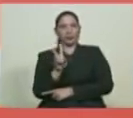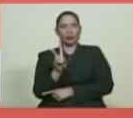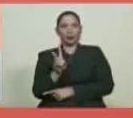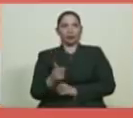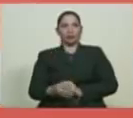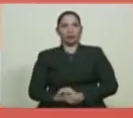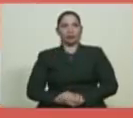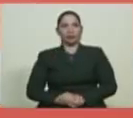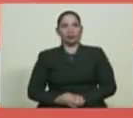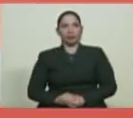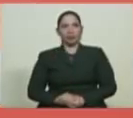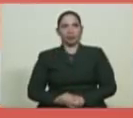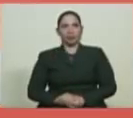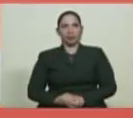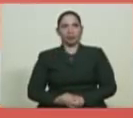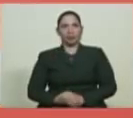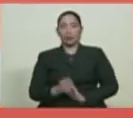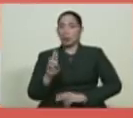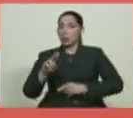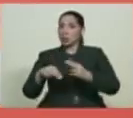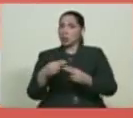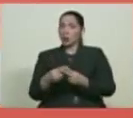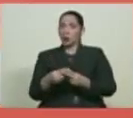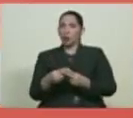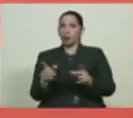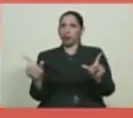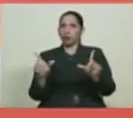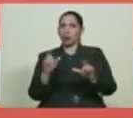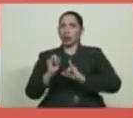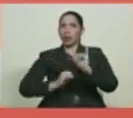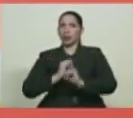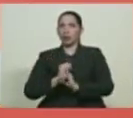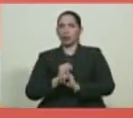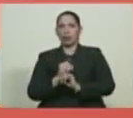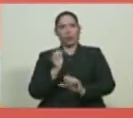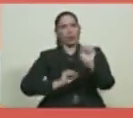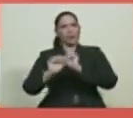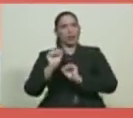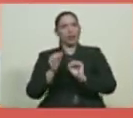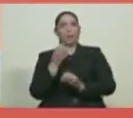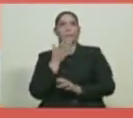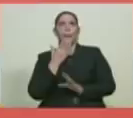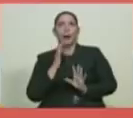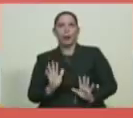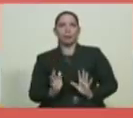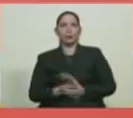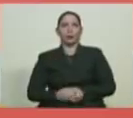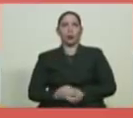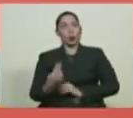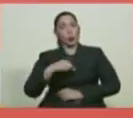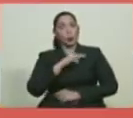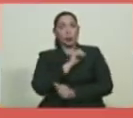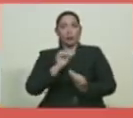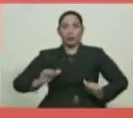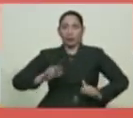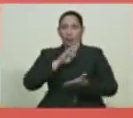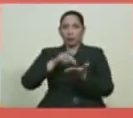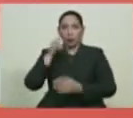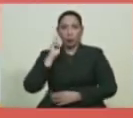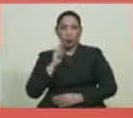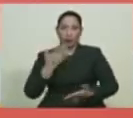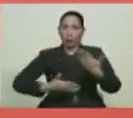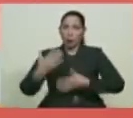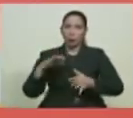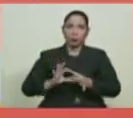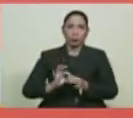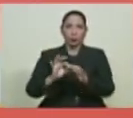Venezuela. Claro, ningún medio de comunicación internacional refiere, por ejemplo, que fue nuestra Fuerza Armada Nacional Bolivariana, conjuntamente con el